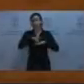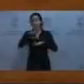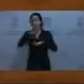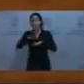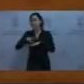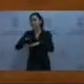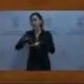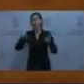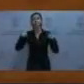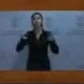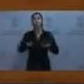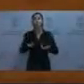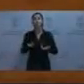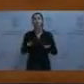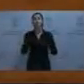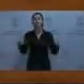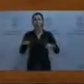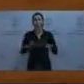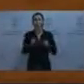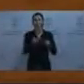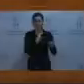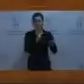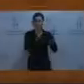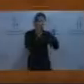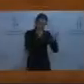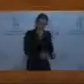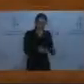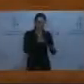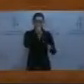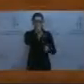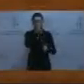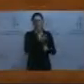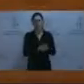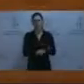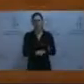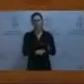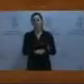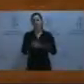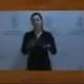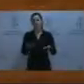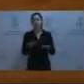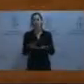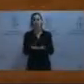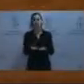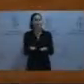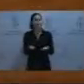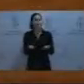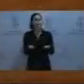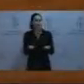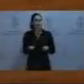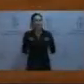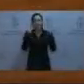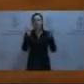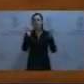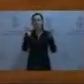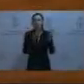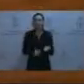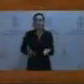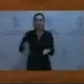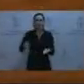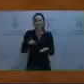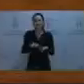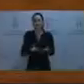más responsables. Yo hoy, no obstante, no quiero plantear ninguna petición, ni quiero exigir